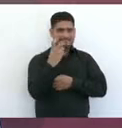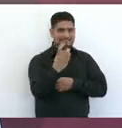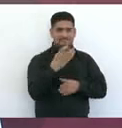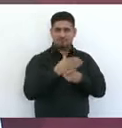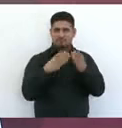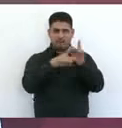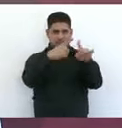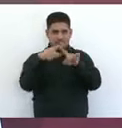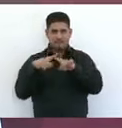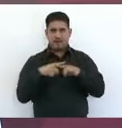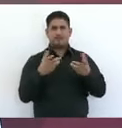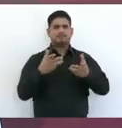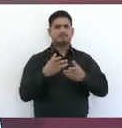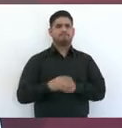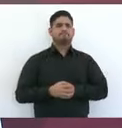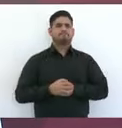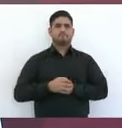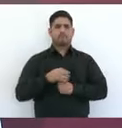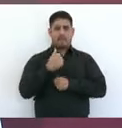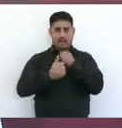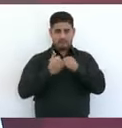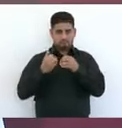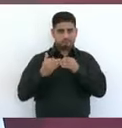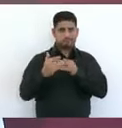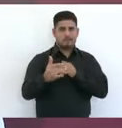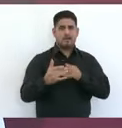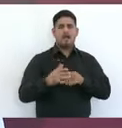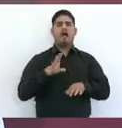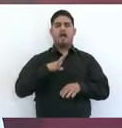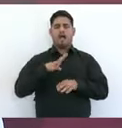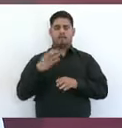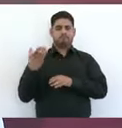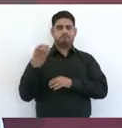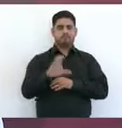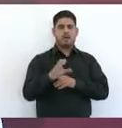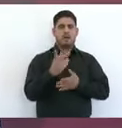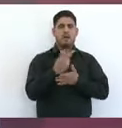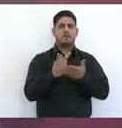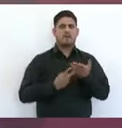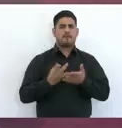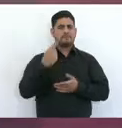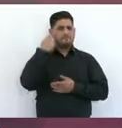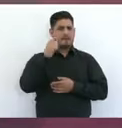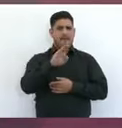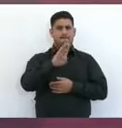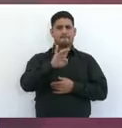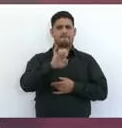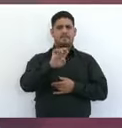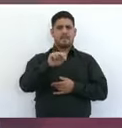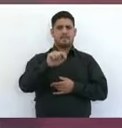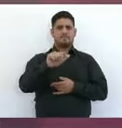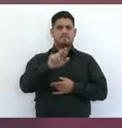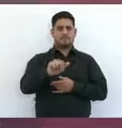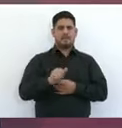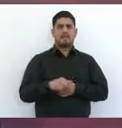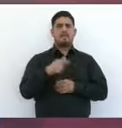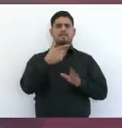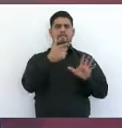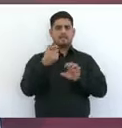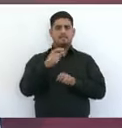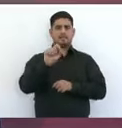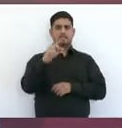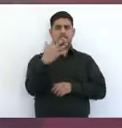acciones, este año habrá en la región una inversión en programas para el bienestar de 725 millones de